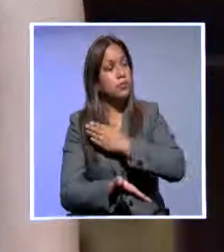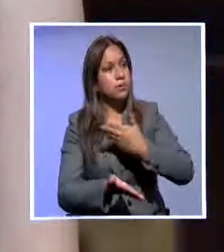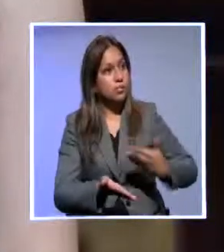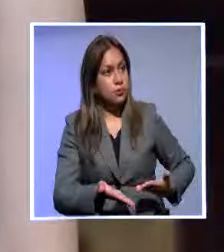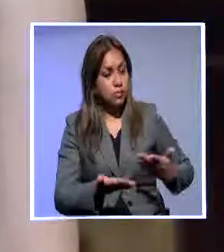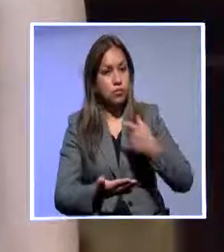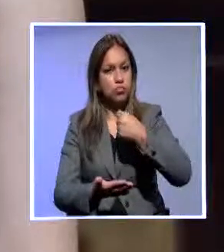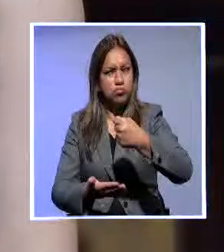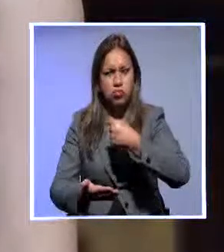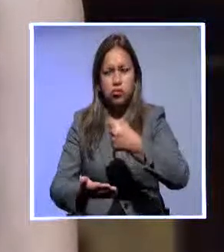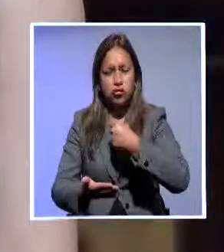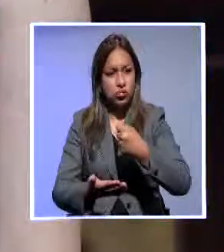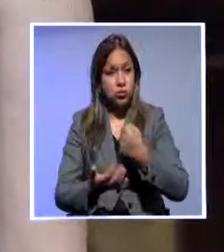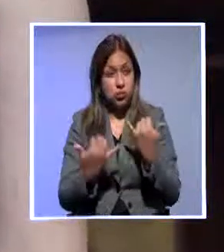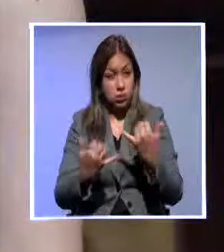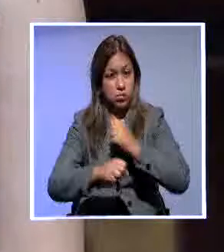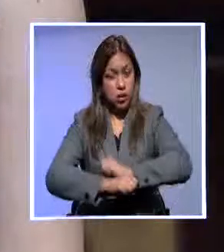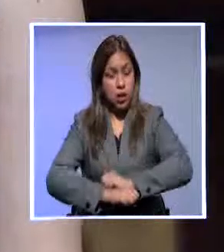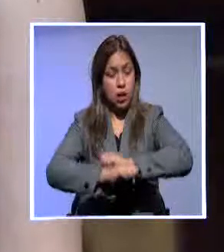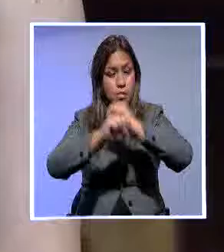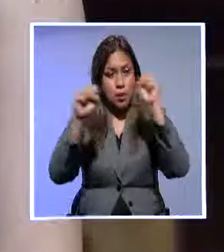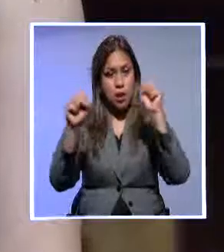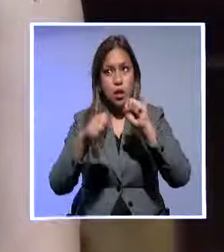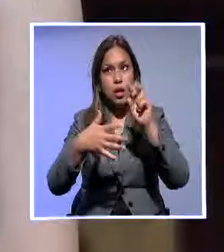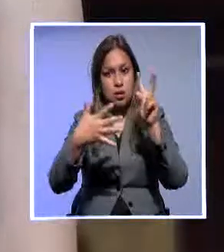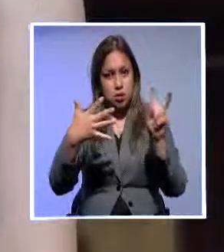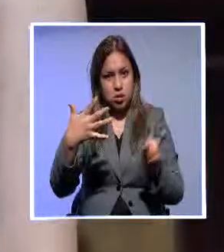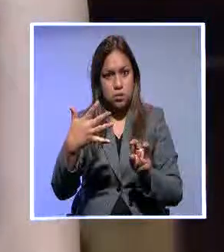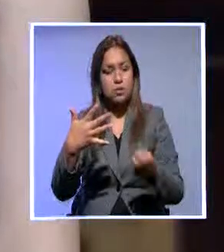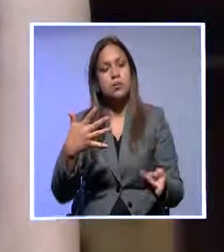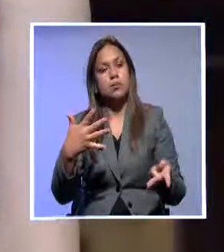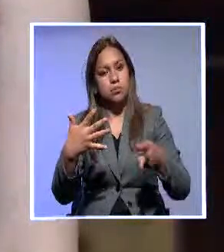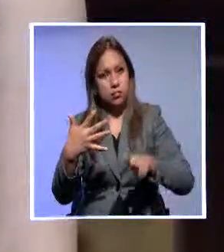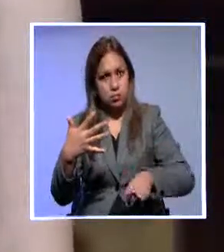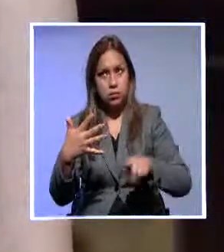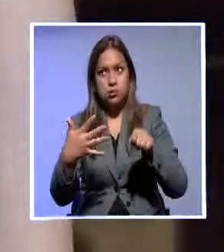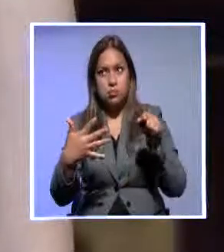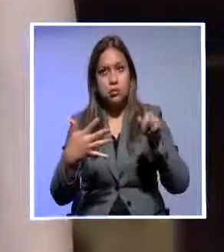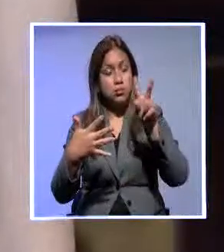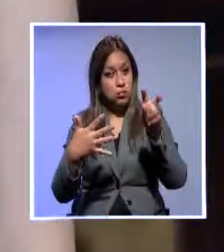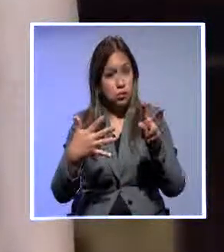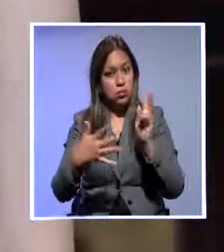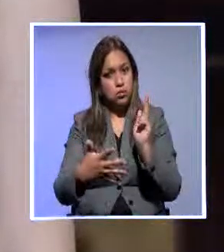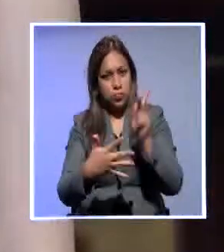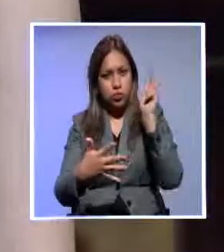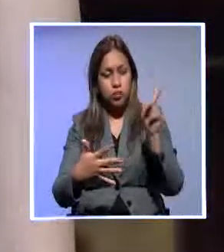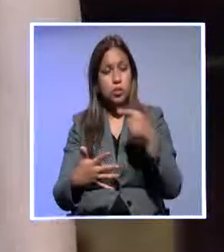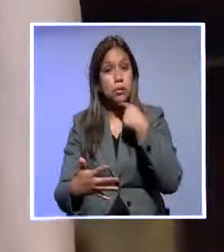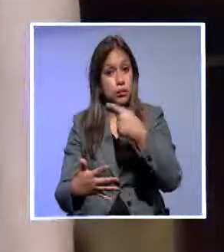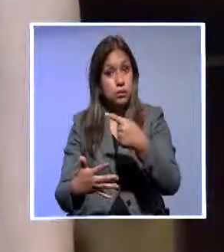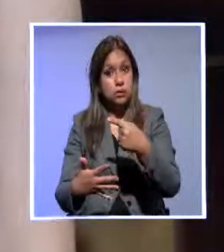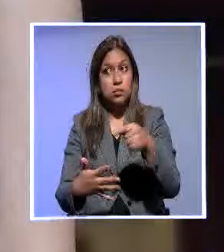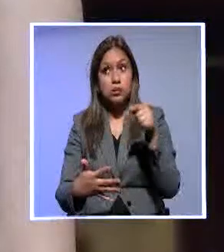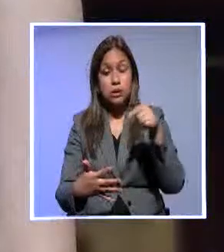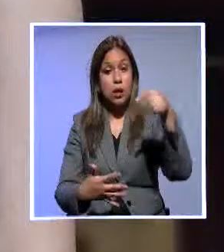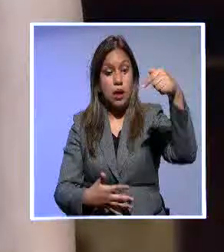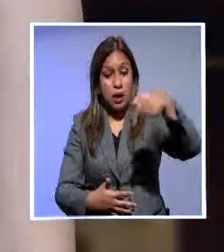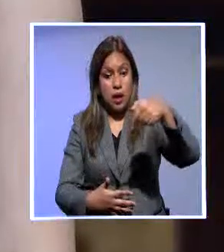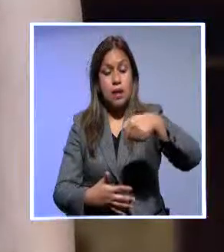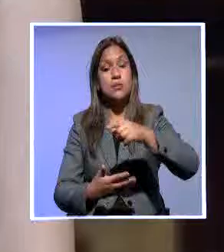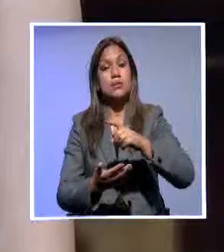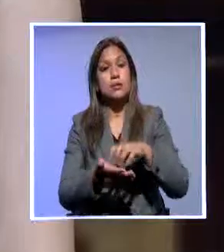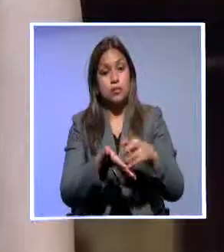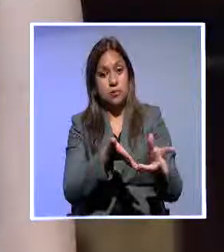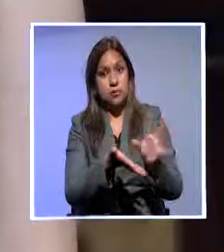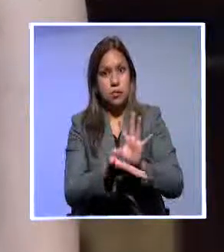rueda de prensa esta mañana por otros temas pero en donde también abordó este tema puntual manifestó textualmente esta asamblea fue la